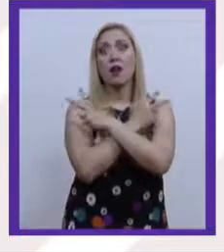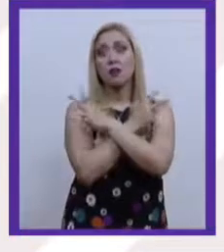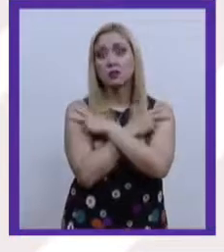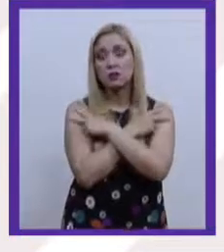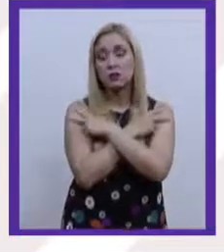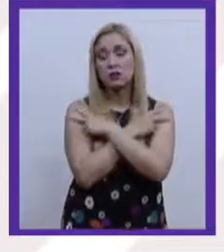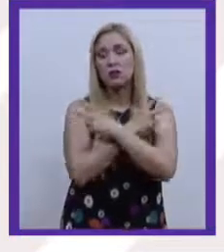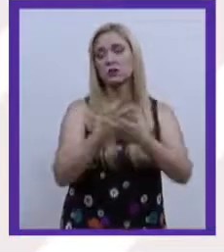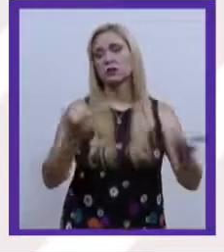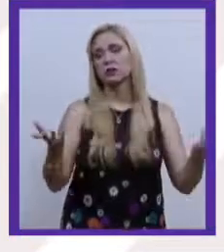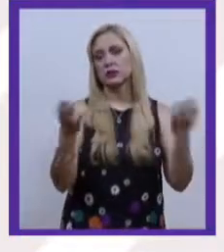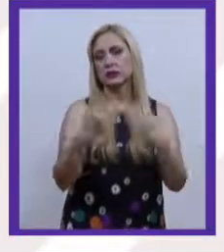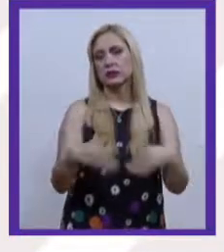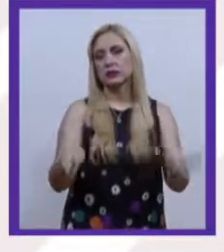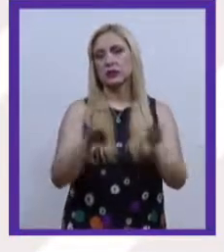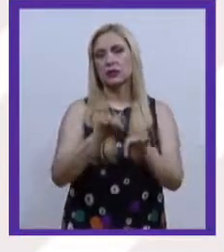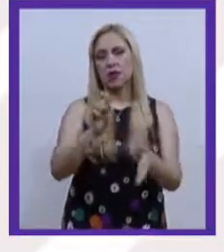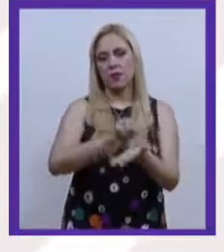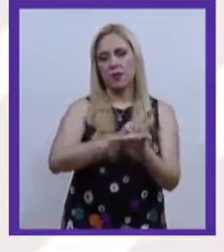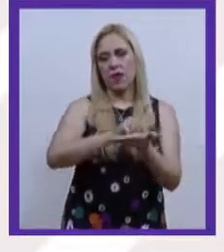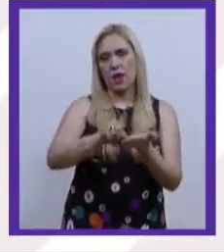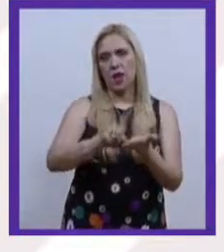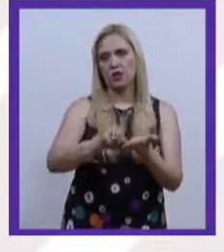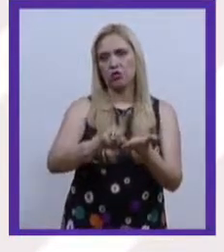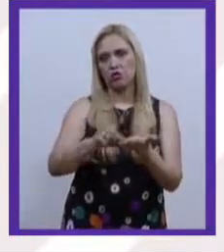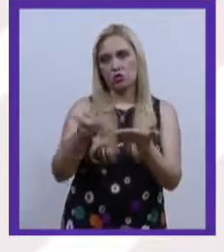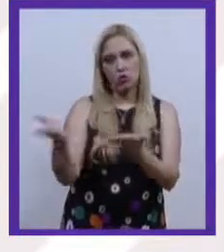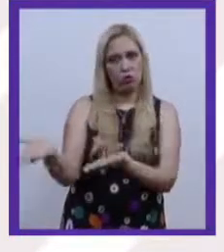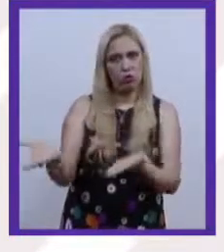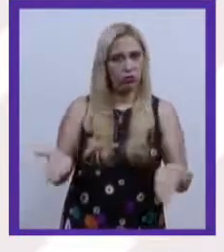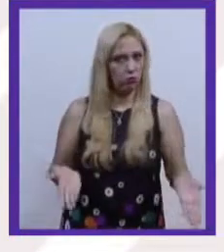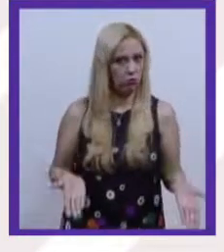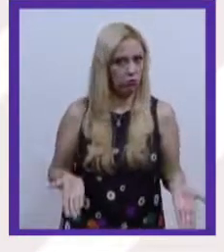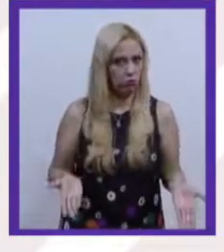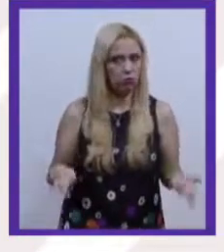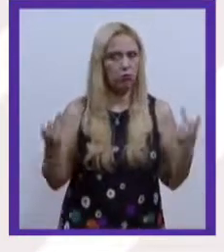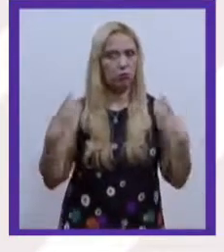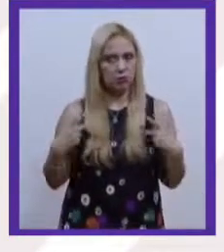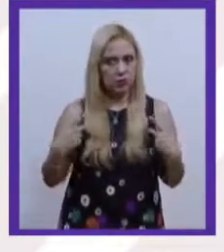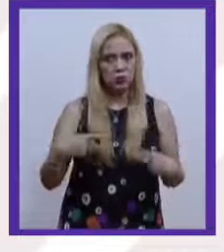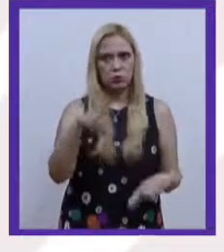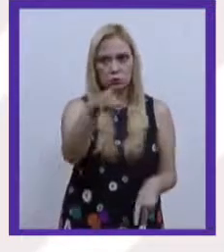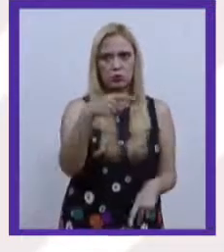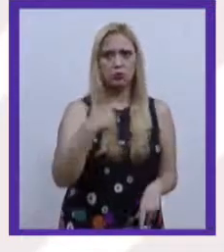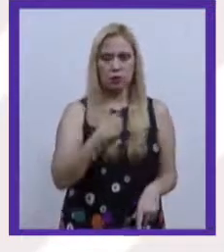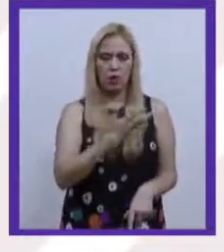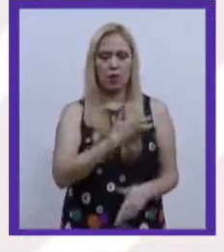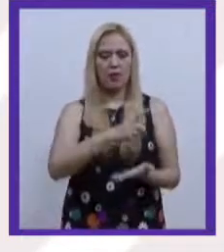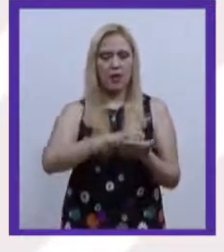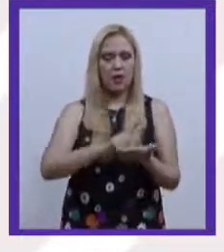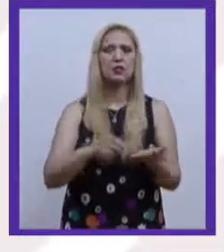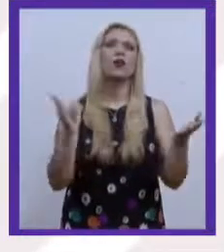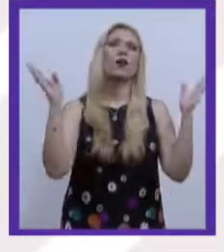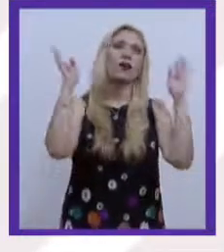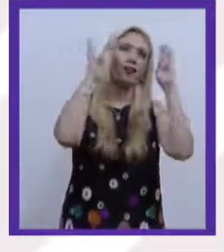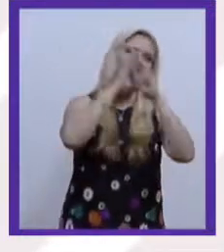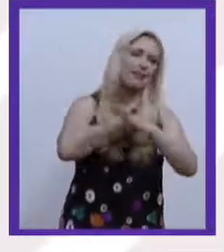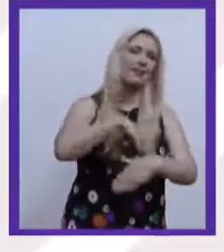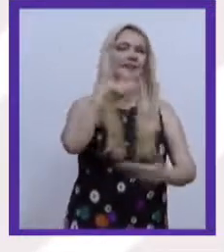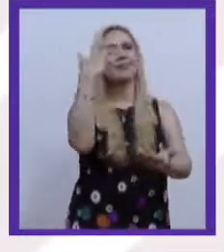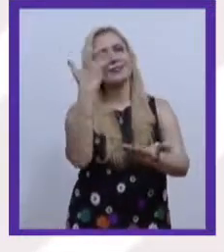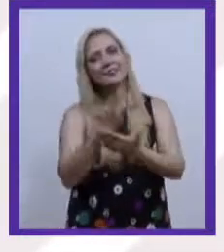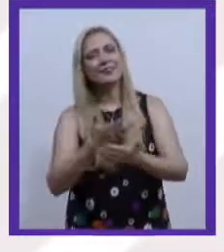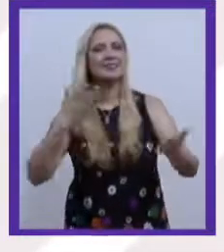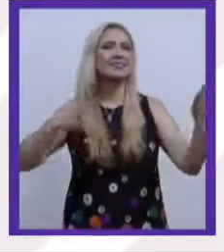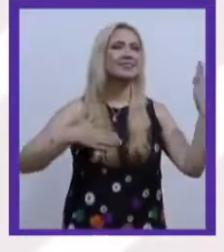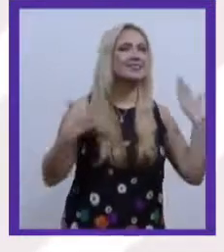ver con un tema fundamental, que es el derecho al tiempo libre. Las personas tenemos derecho también a tener tiempo libre, a usarlo en lo que nos